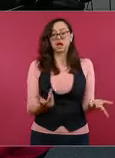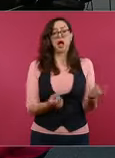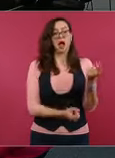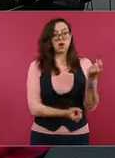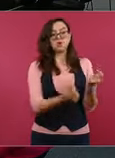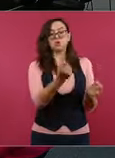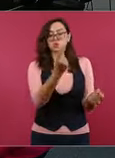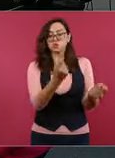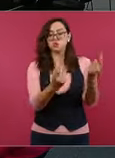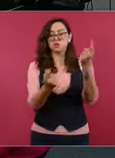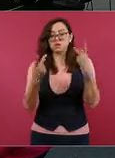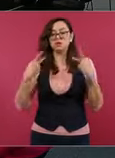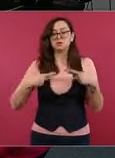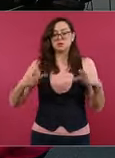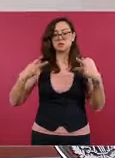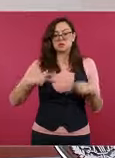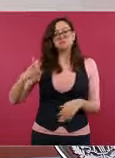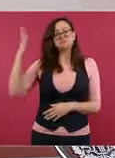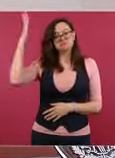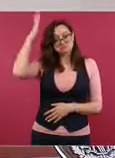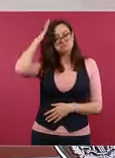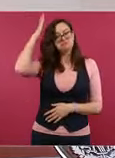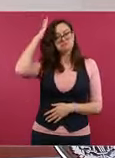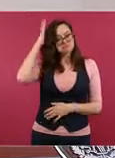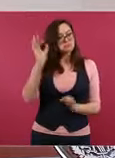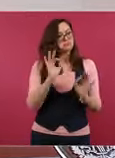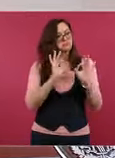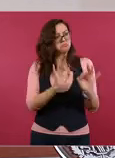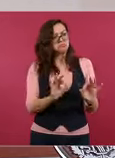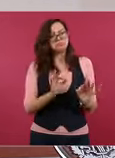consecuentes durante un buen tramo